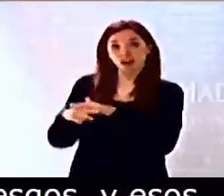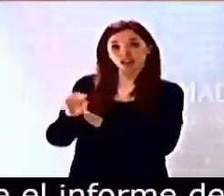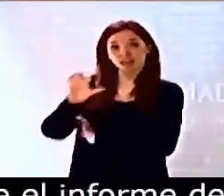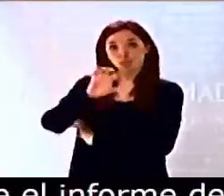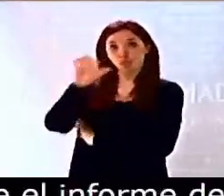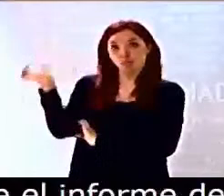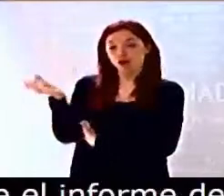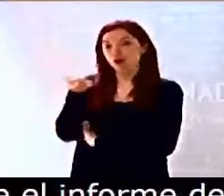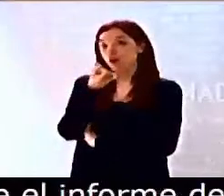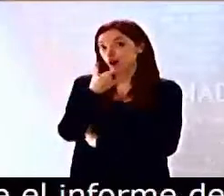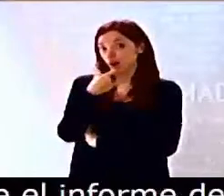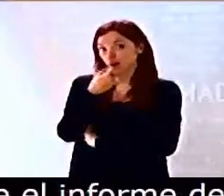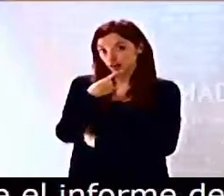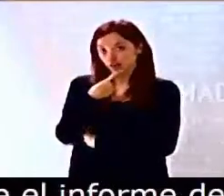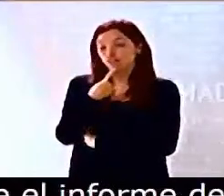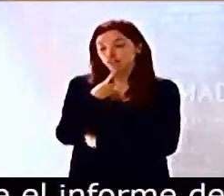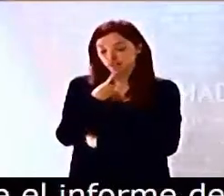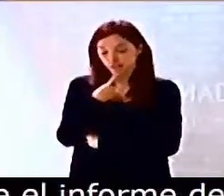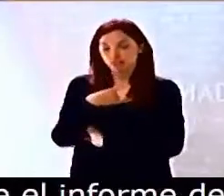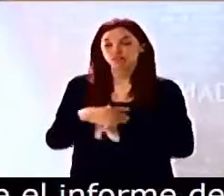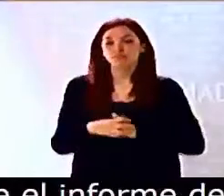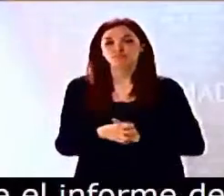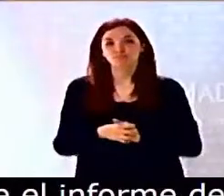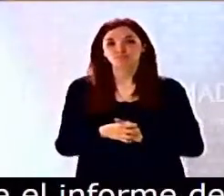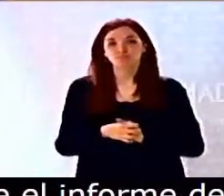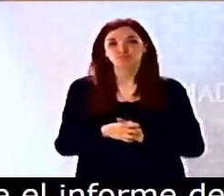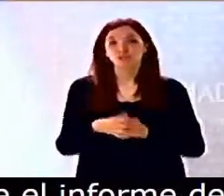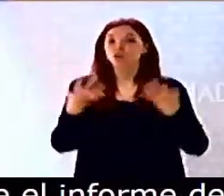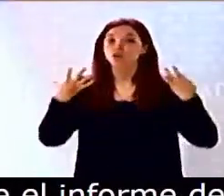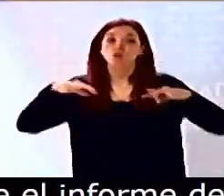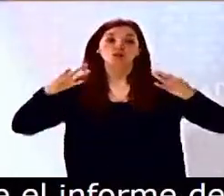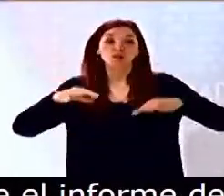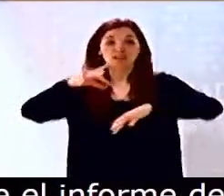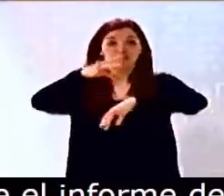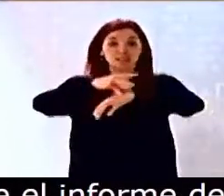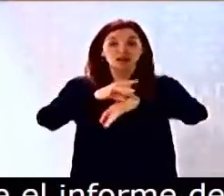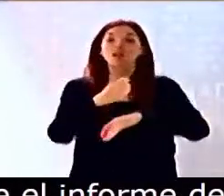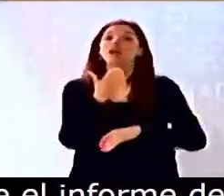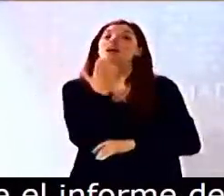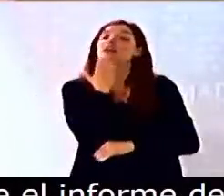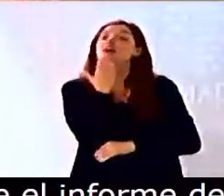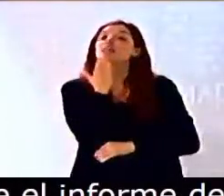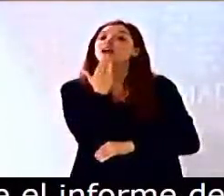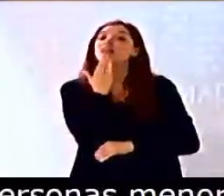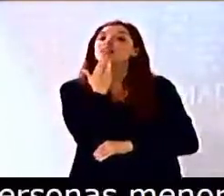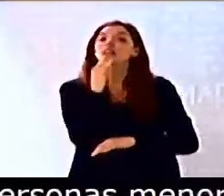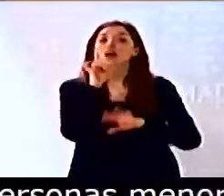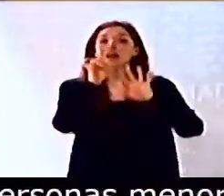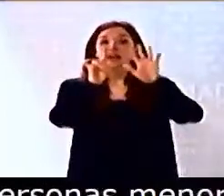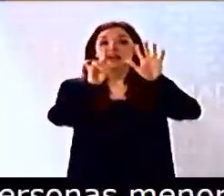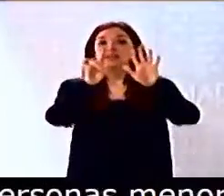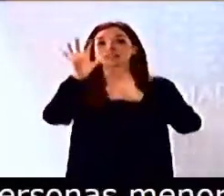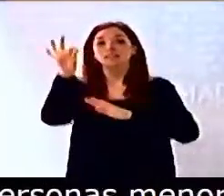Agencia Europea del Medicamento, en las personas menores de 60 años